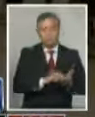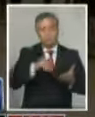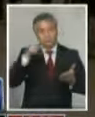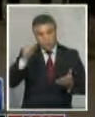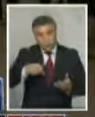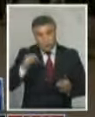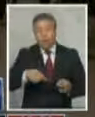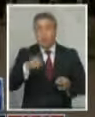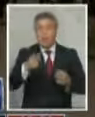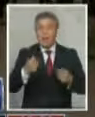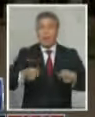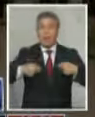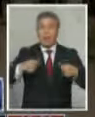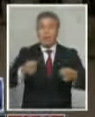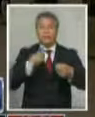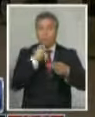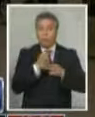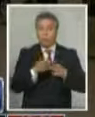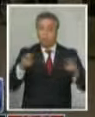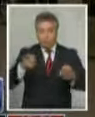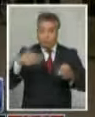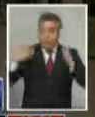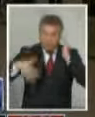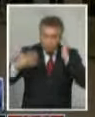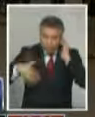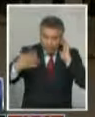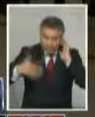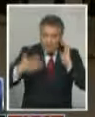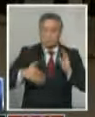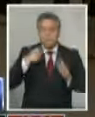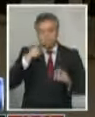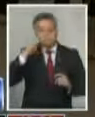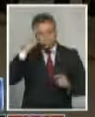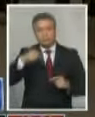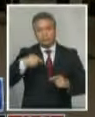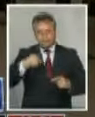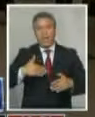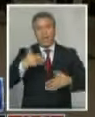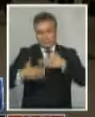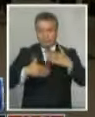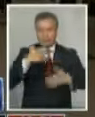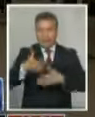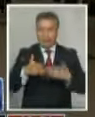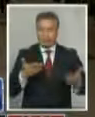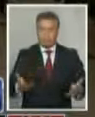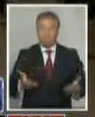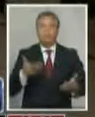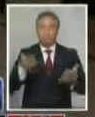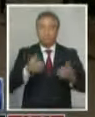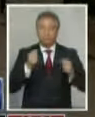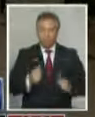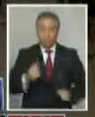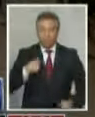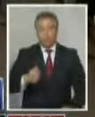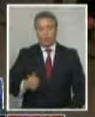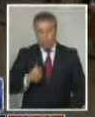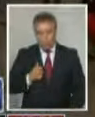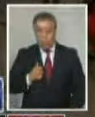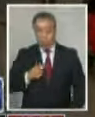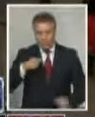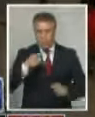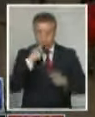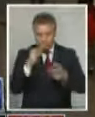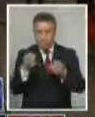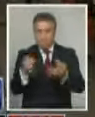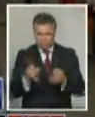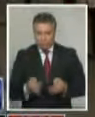ejecución del gasto público, tan importante, estamos acelerando el ritmo de ejecución de forma tal de cumplir con la ejecución del presupuesto